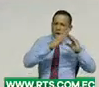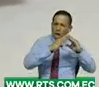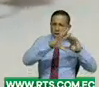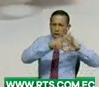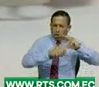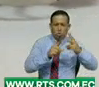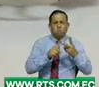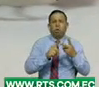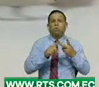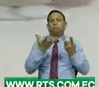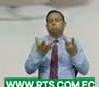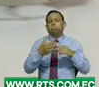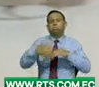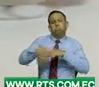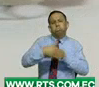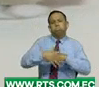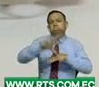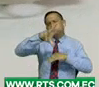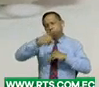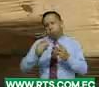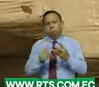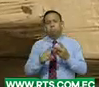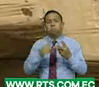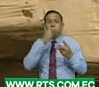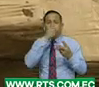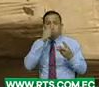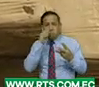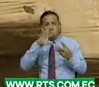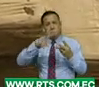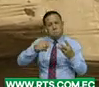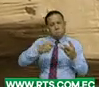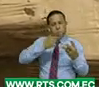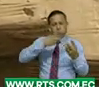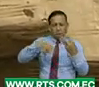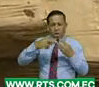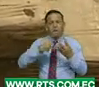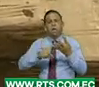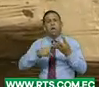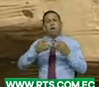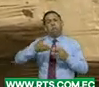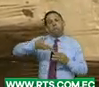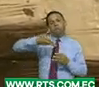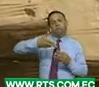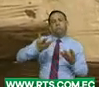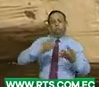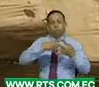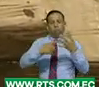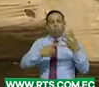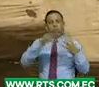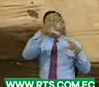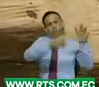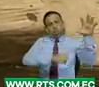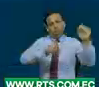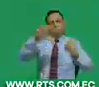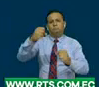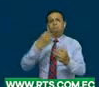en ejes viales tráfico de droga y armas informó carlos julio gurú mental